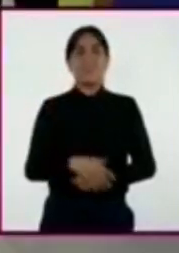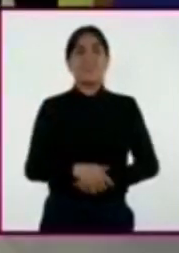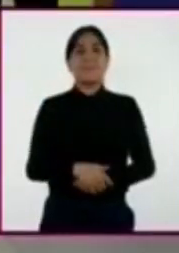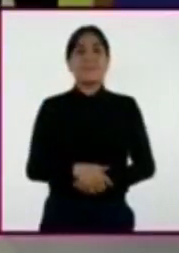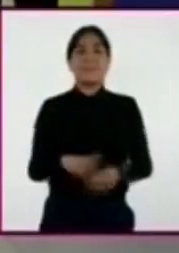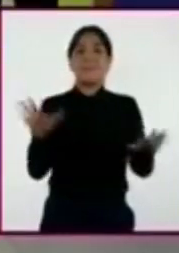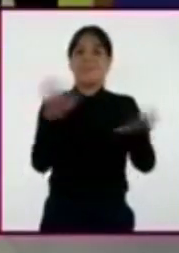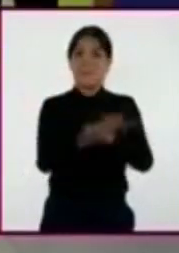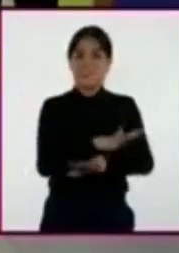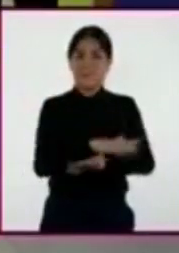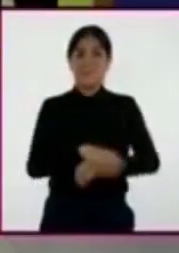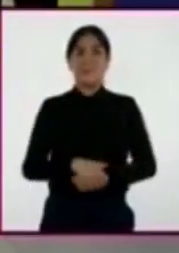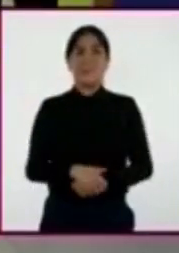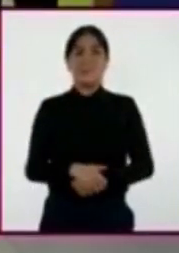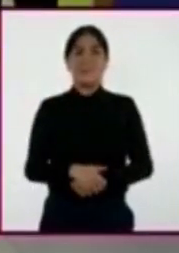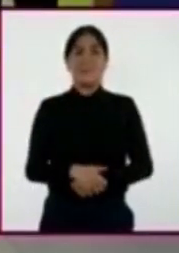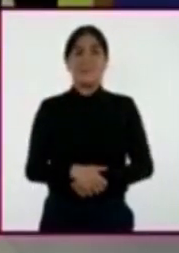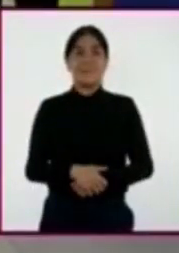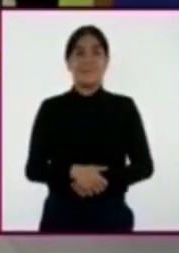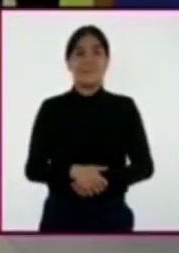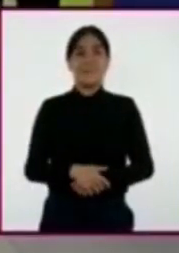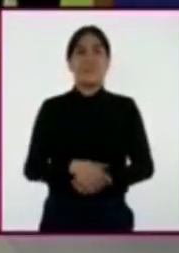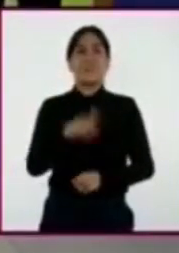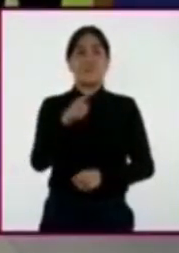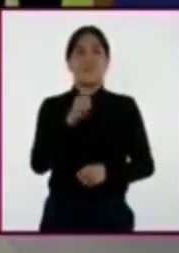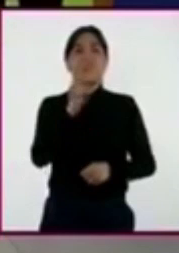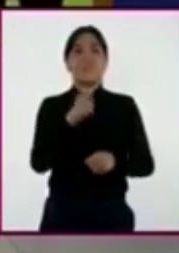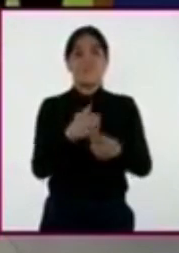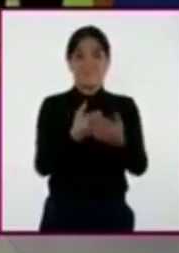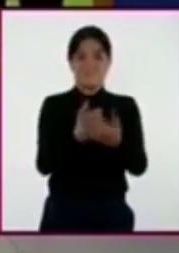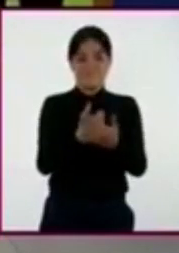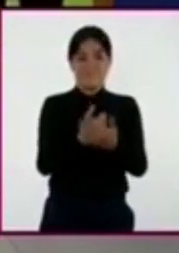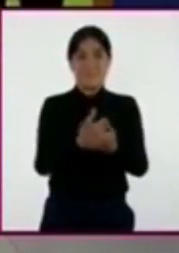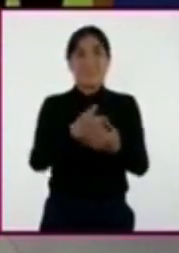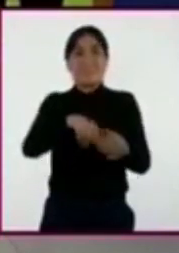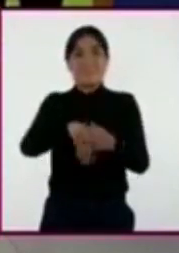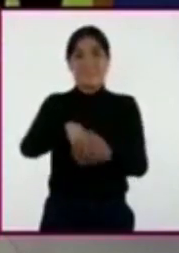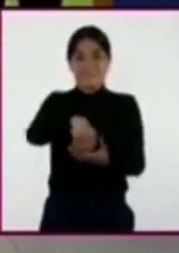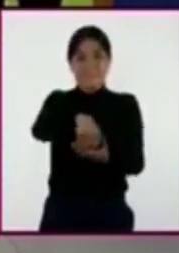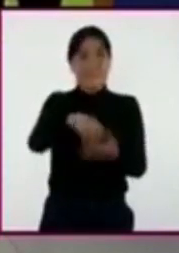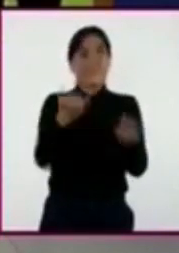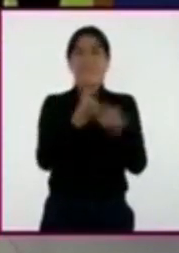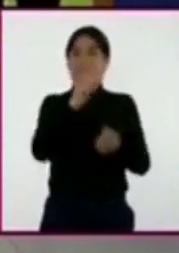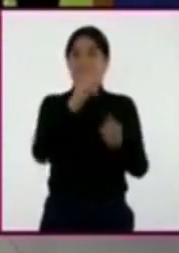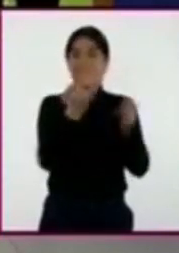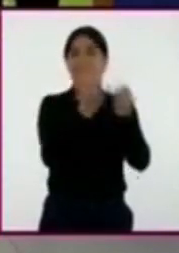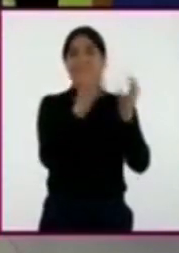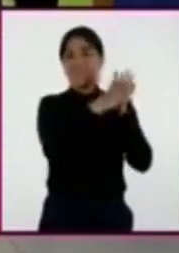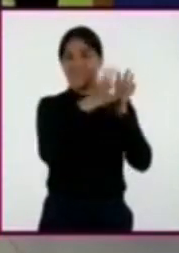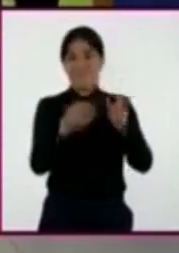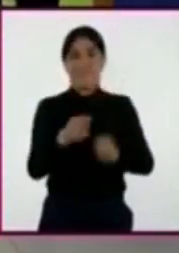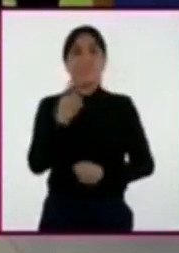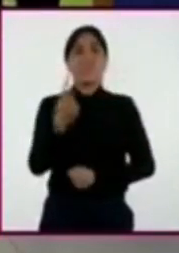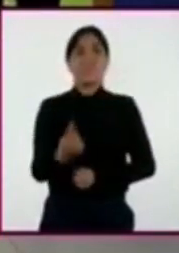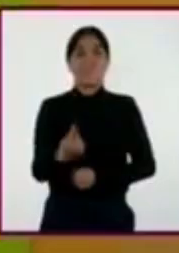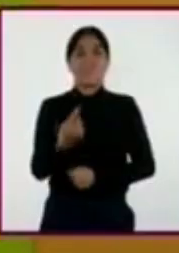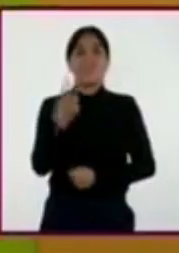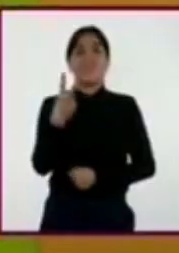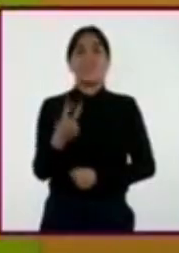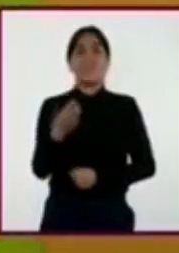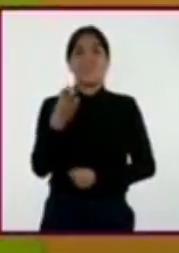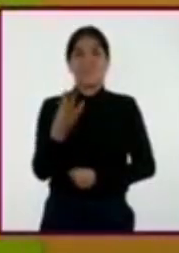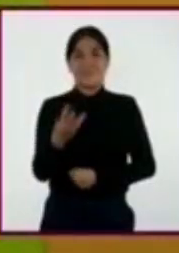8. Cambiamos, ahora que el dorso de la mano esté por enfrente y lo mismo jalamos y 1,